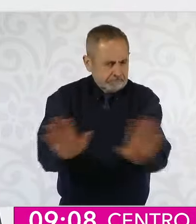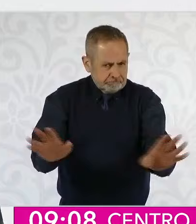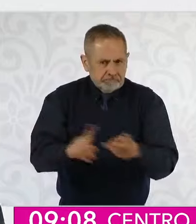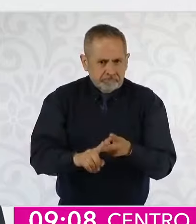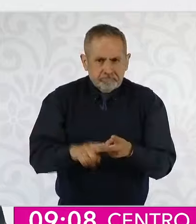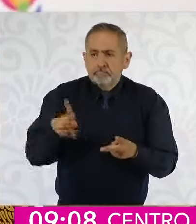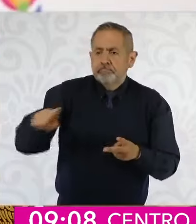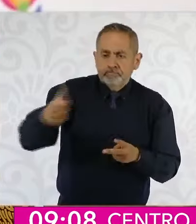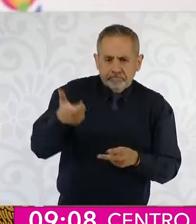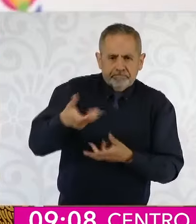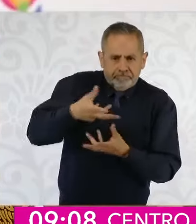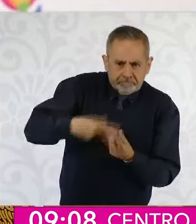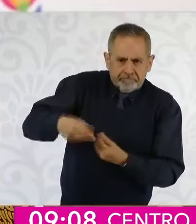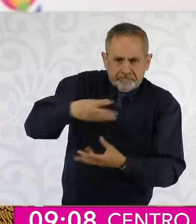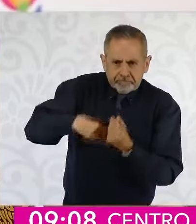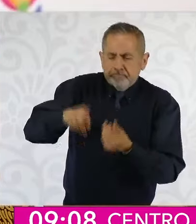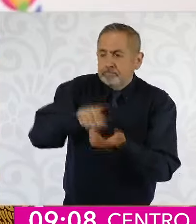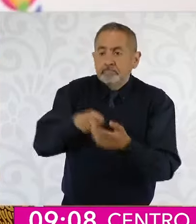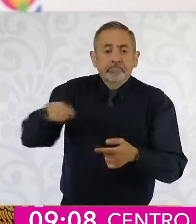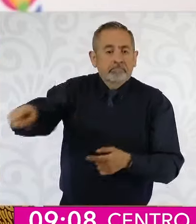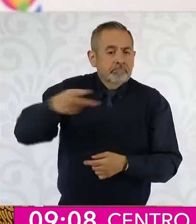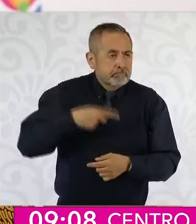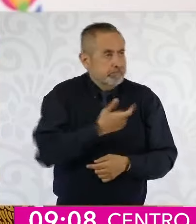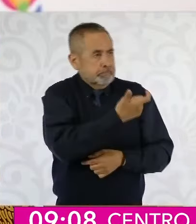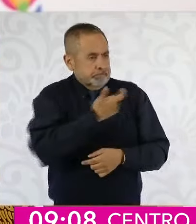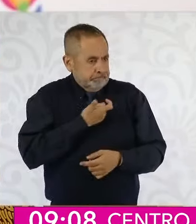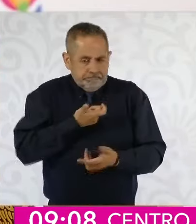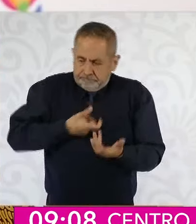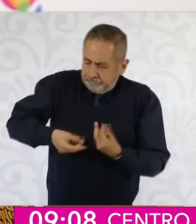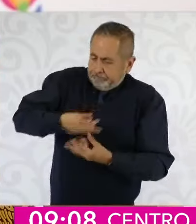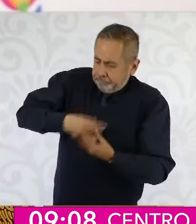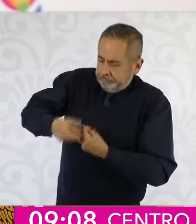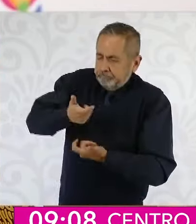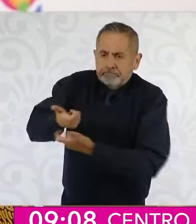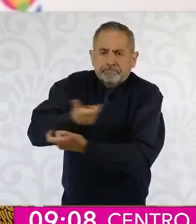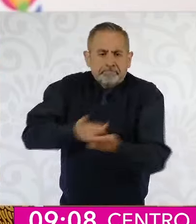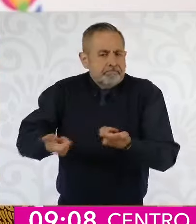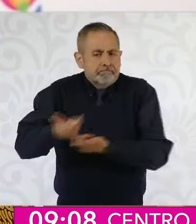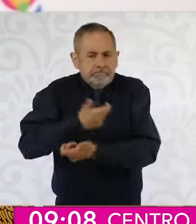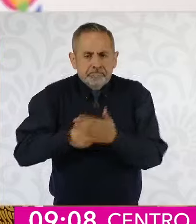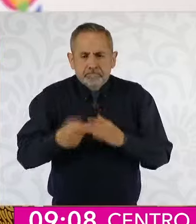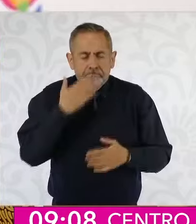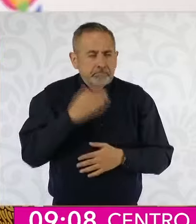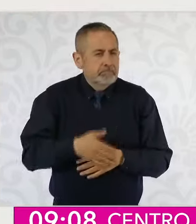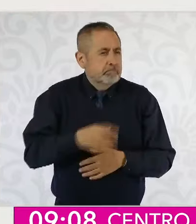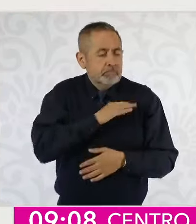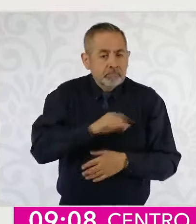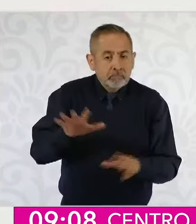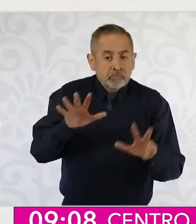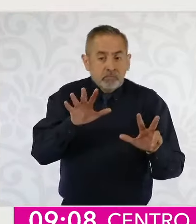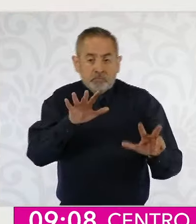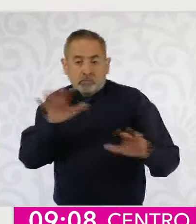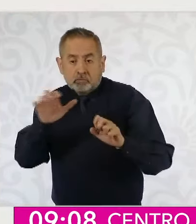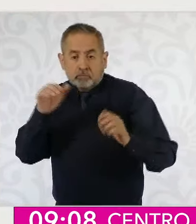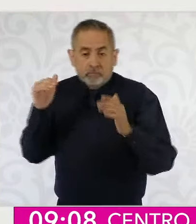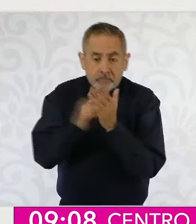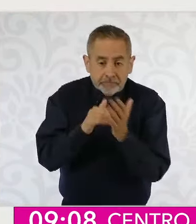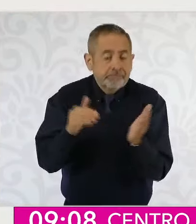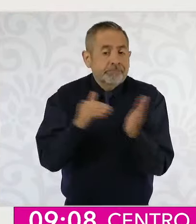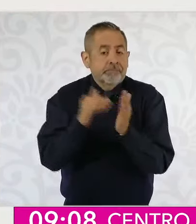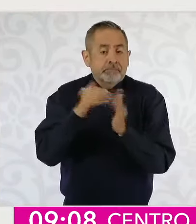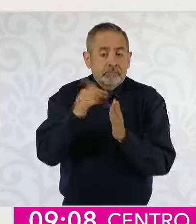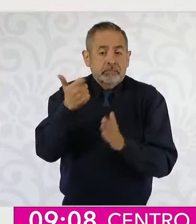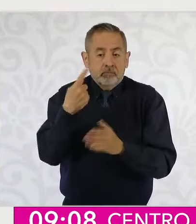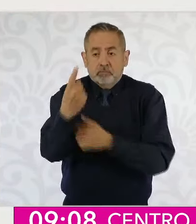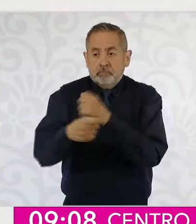que haya recursos en el mercado interno. Estamos hablando de 800,000 millones de pesos para el año que